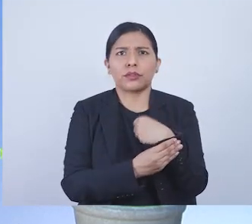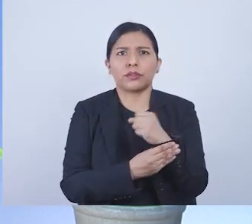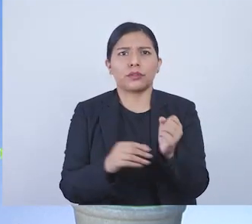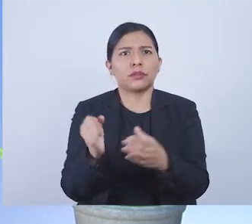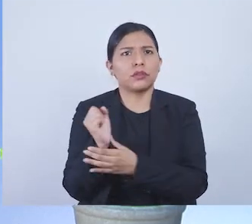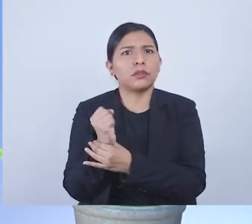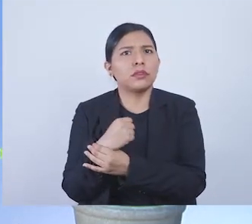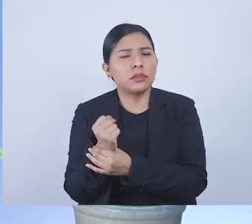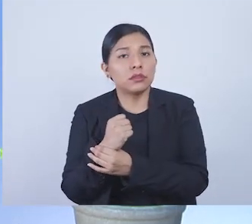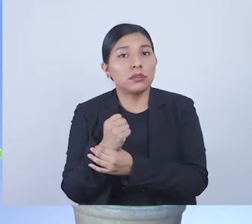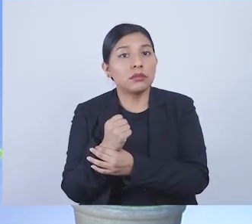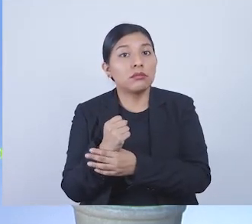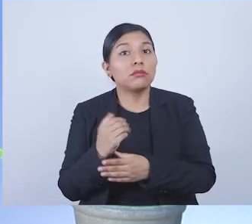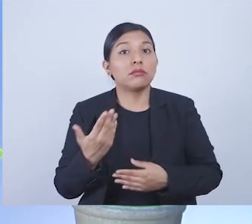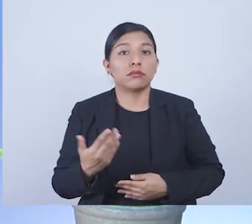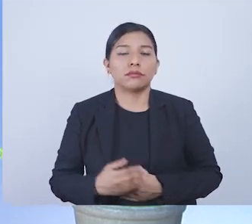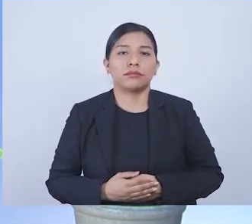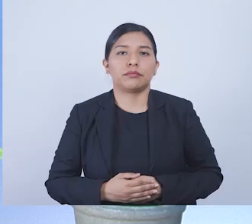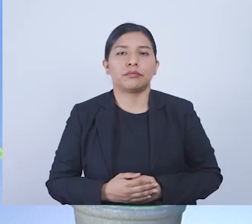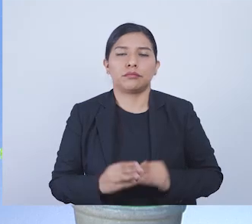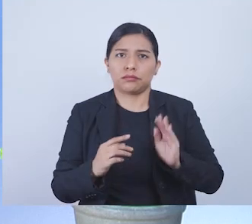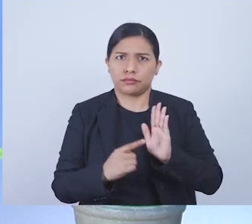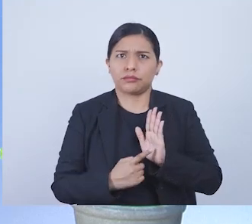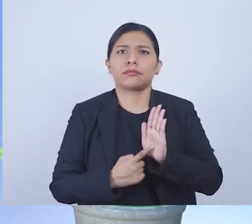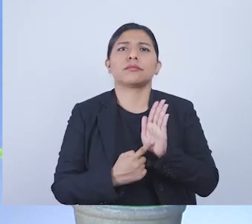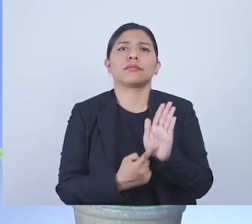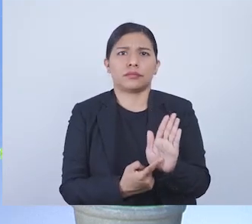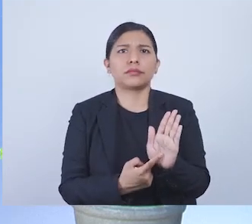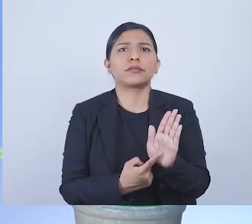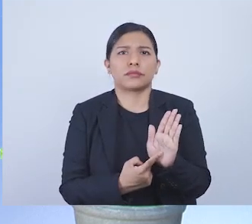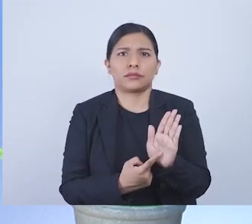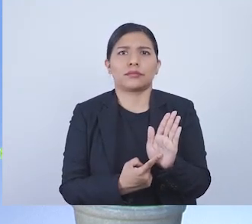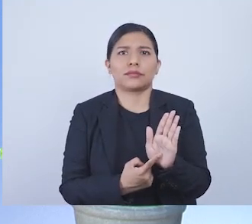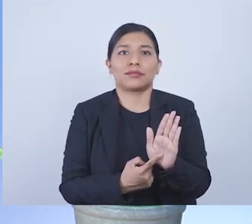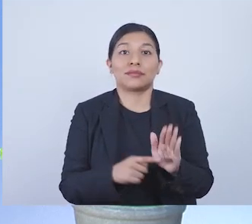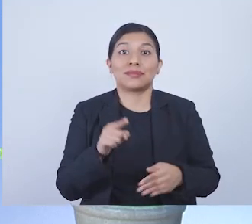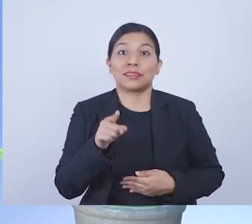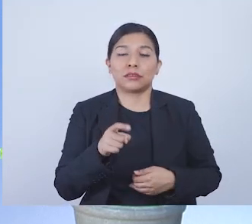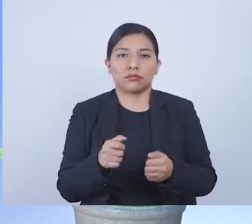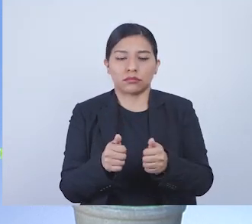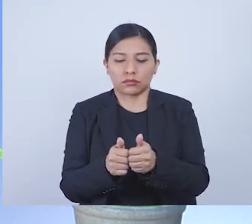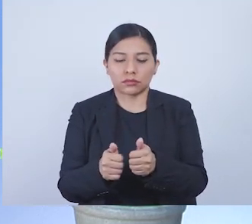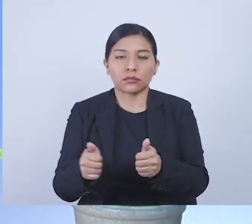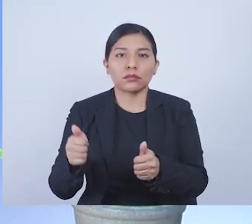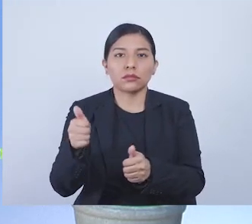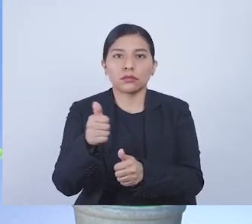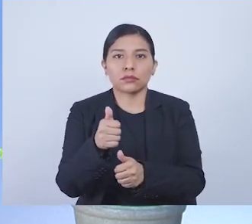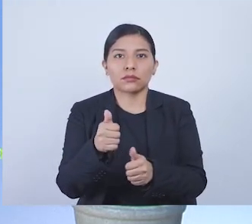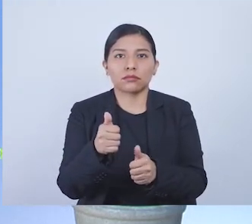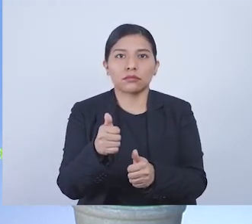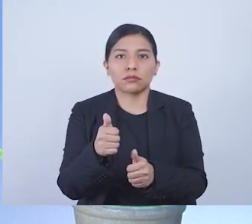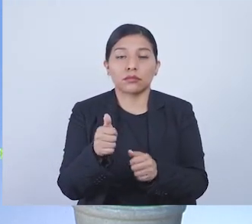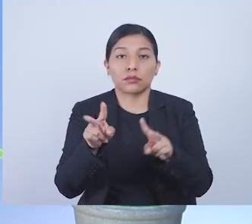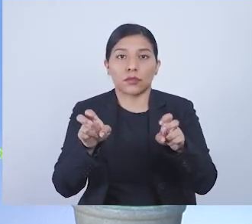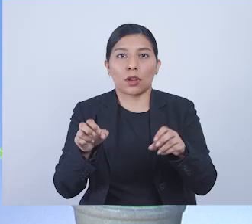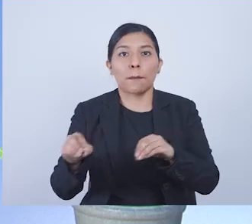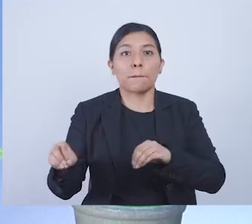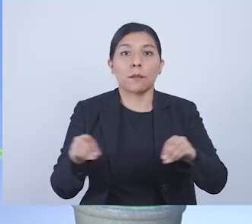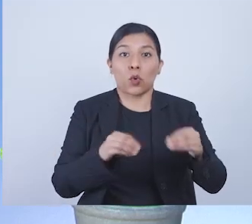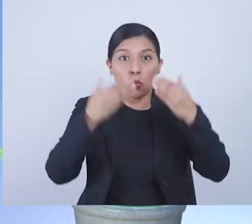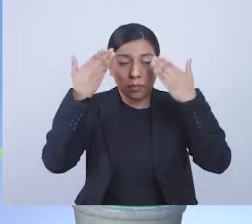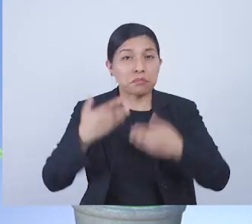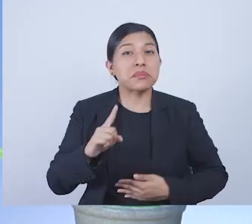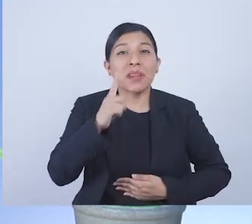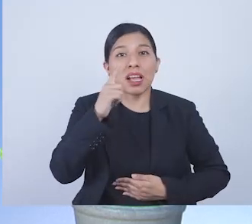Anita Harron nos presenta esa jerarquía de movimiento, desde que el niño esté